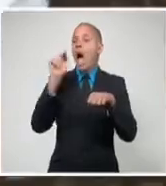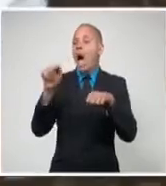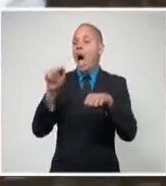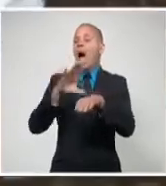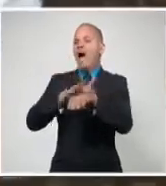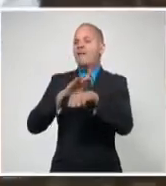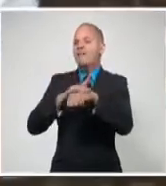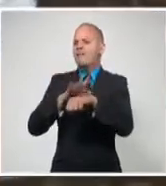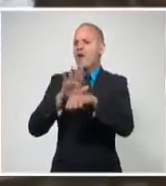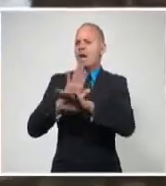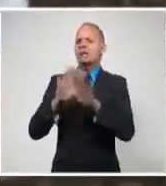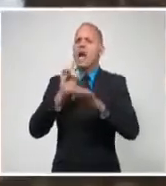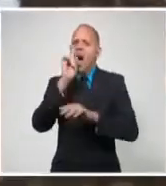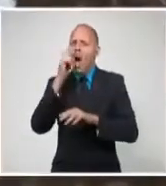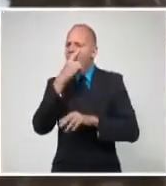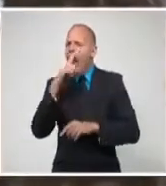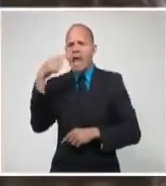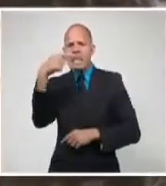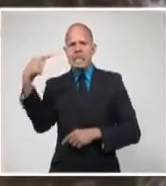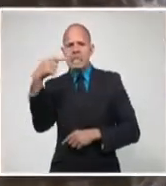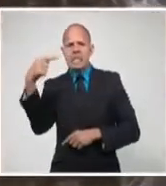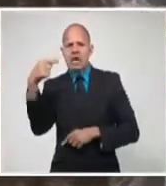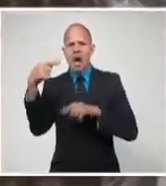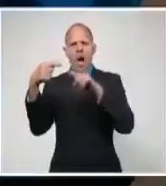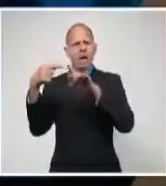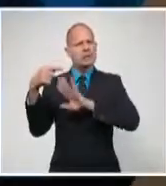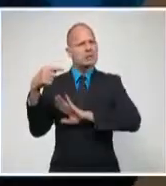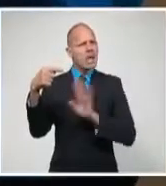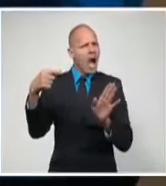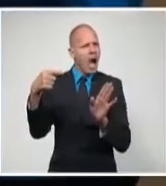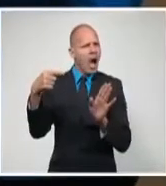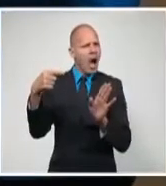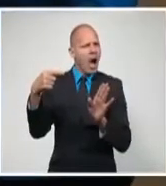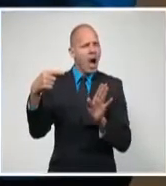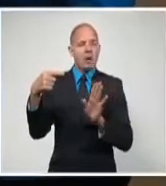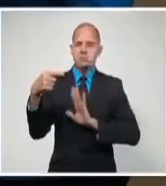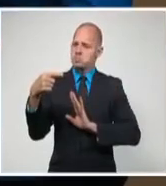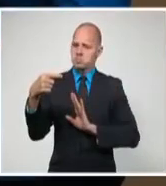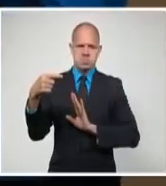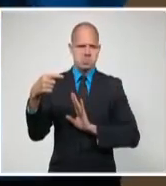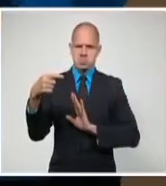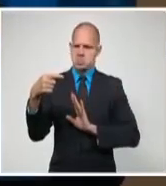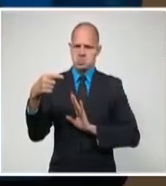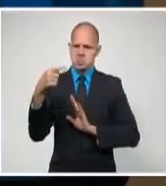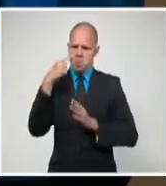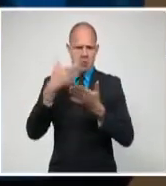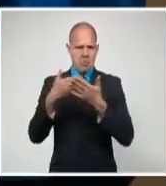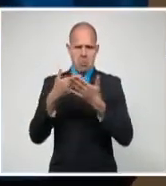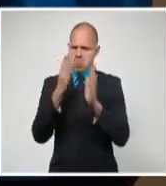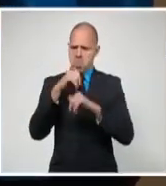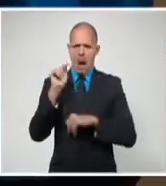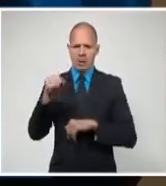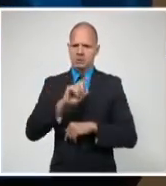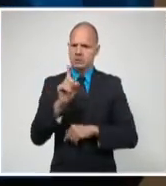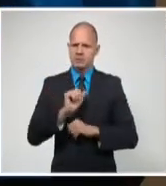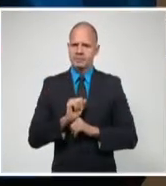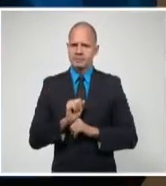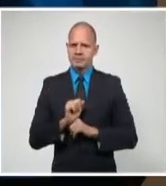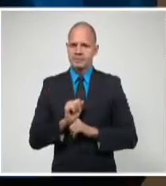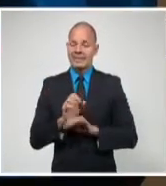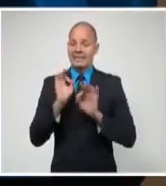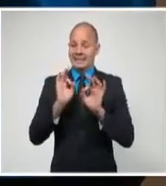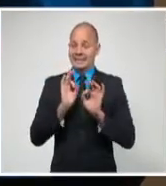negativo, observábamos que no se podían constatar la presencia de ninguna de las partículas virales, por lo que la persona realmente, cuando